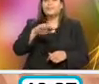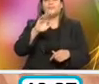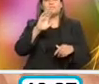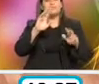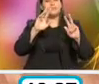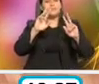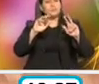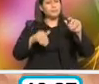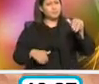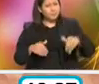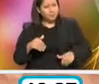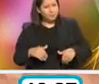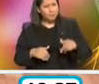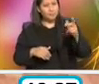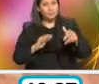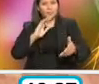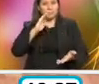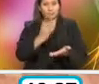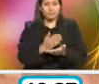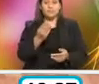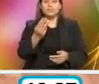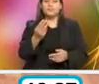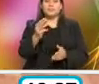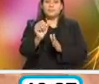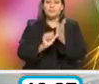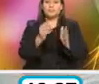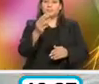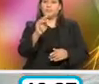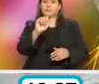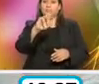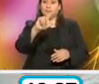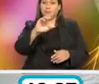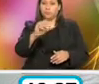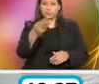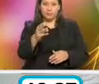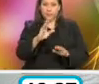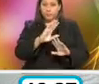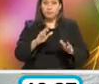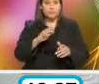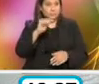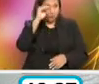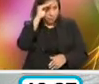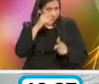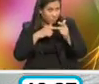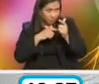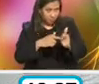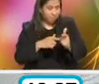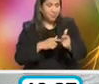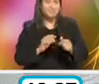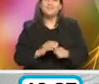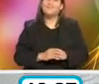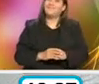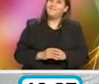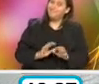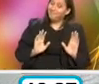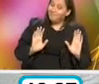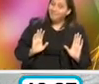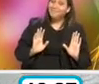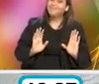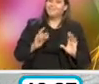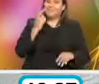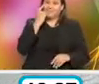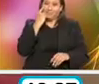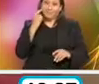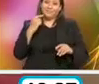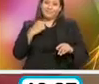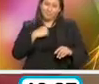de teatro se termina en marzo, pero ¿tienen pensado continuar con esta temporada? Mira,